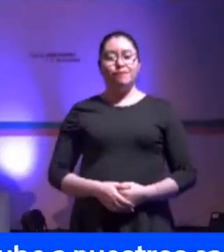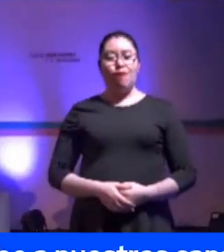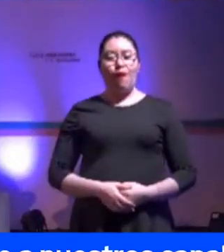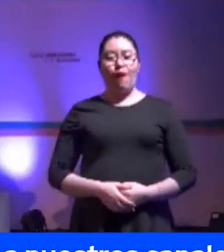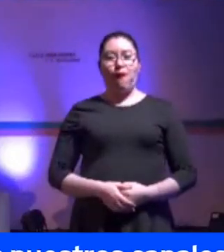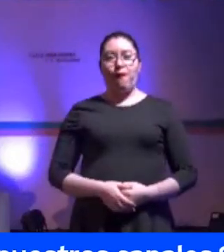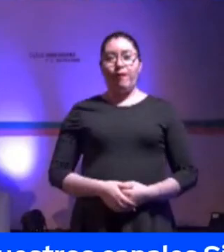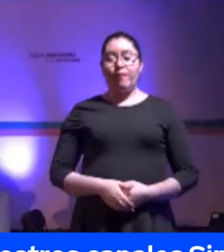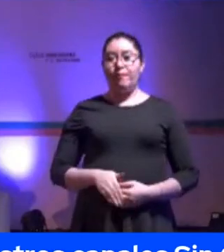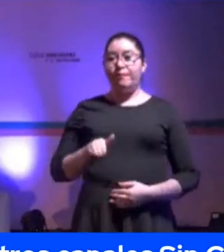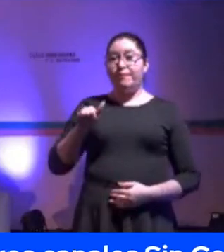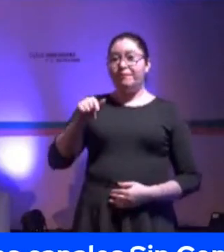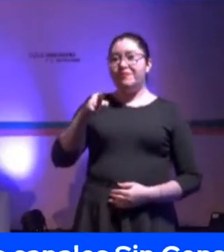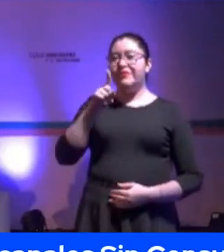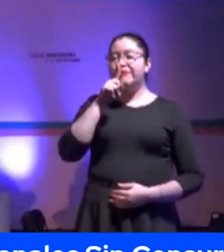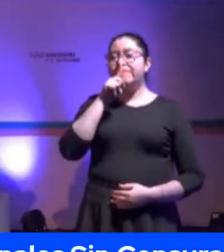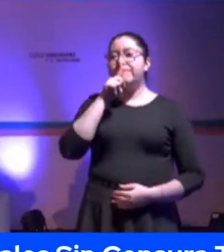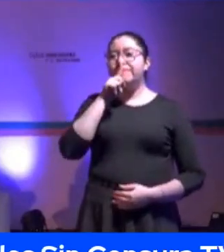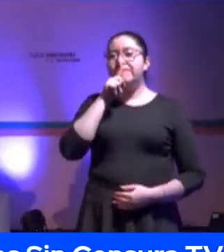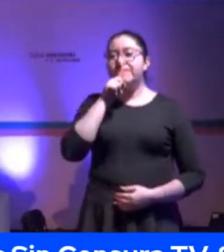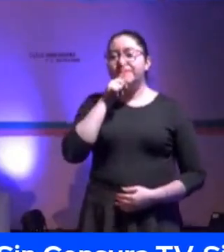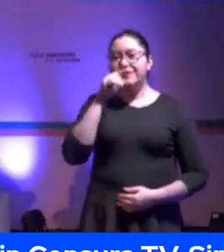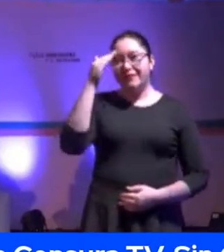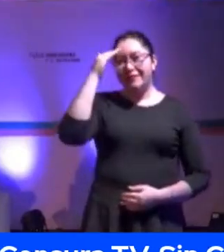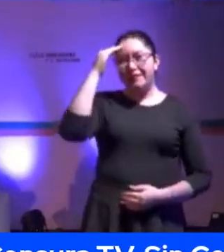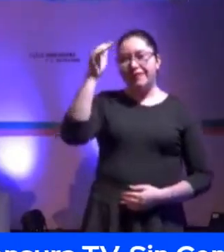Oye, ya cálmese, señor senador.